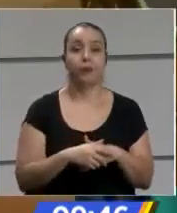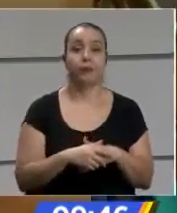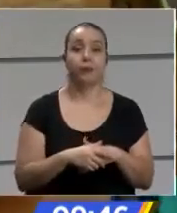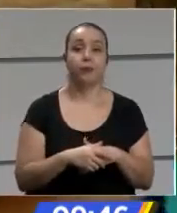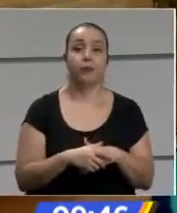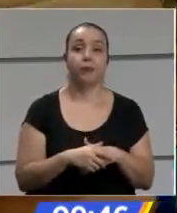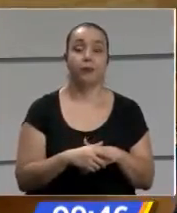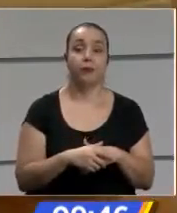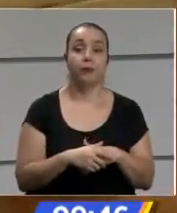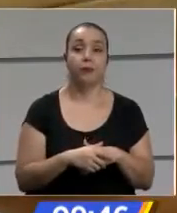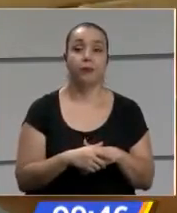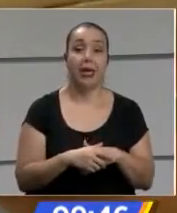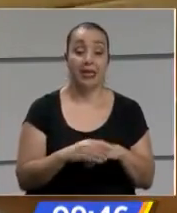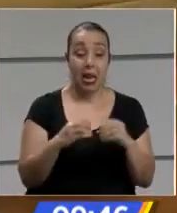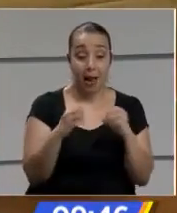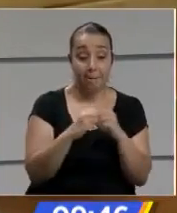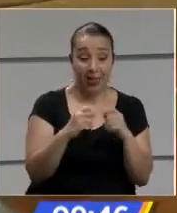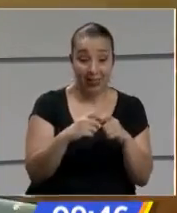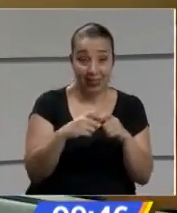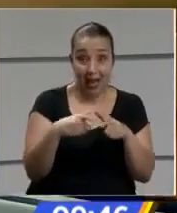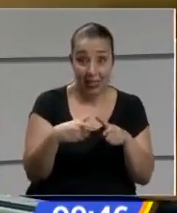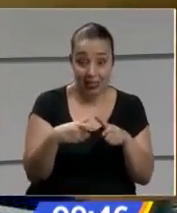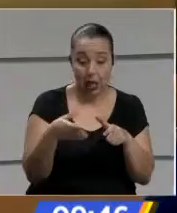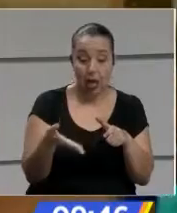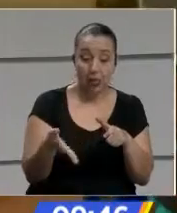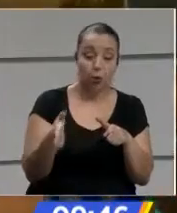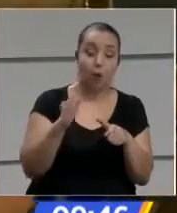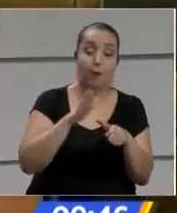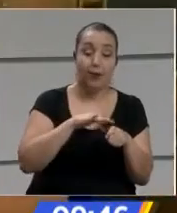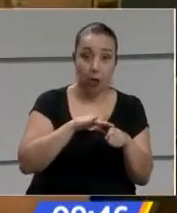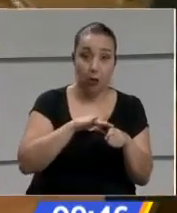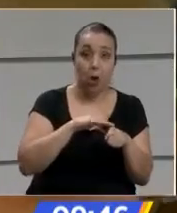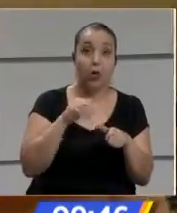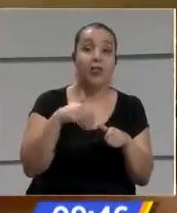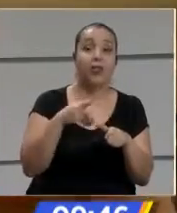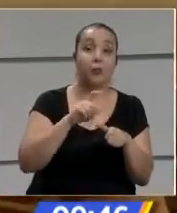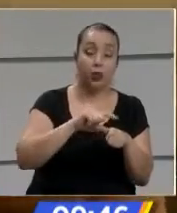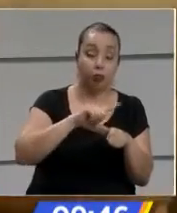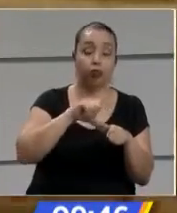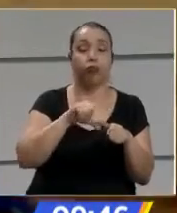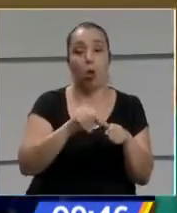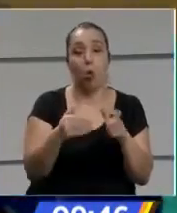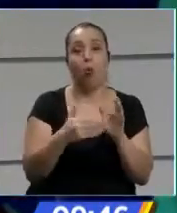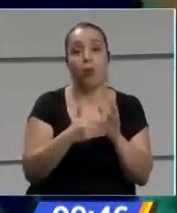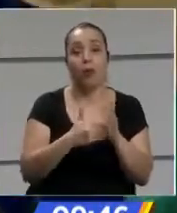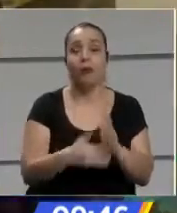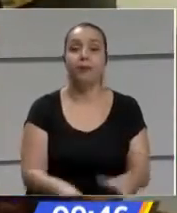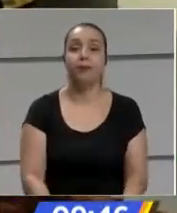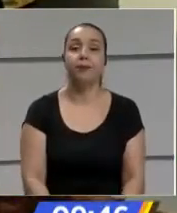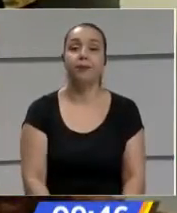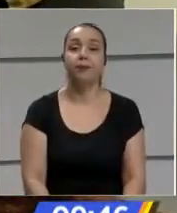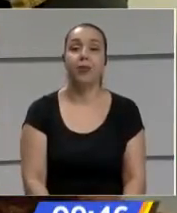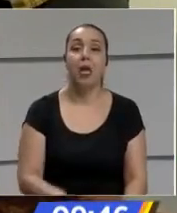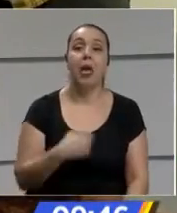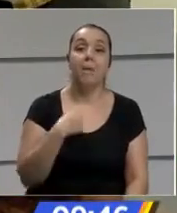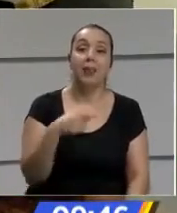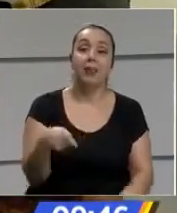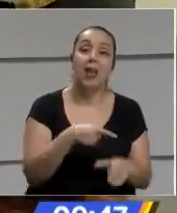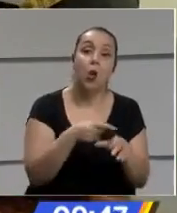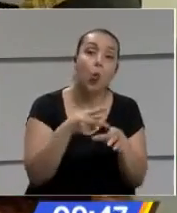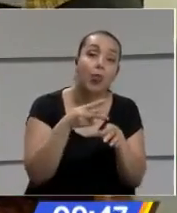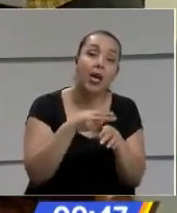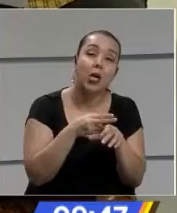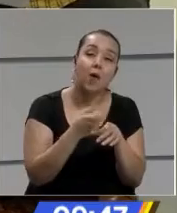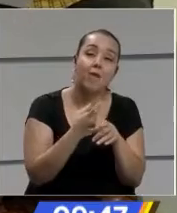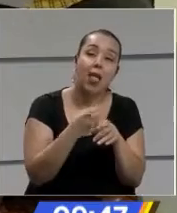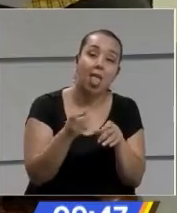Ok, la que queda más ancha es la que doblamos, Hacia abajo. Totalmente. Ajá, hacia abajo. Ajá. Le cortas ese sobrante